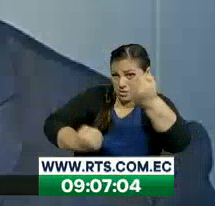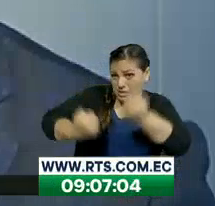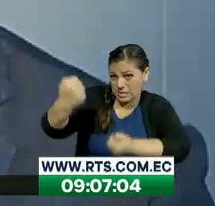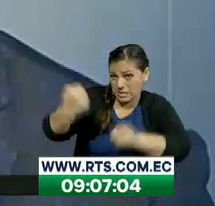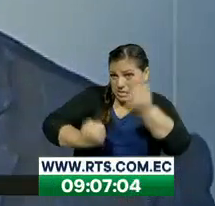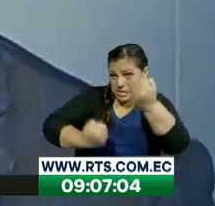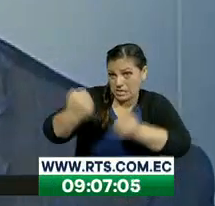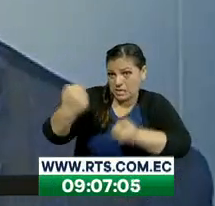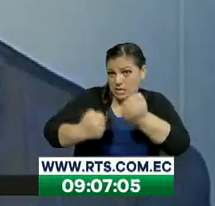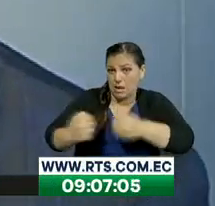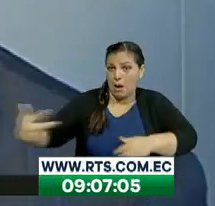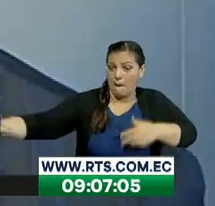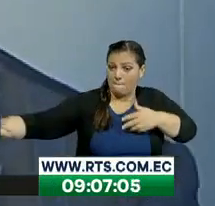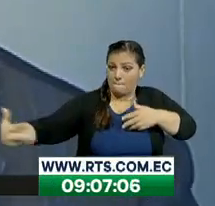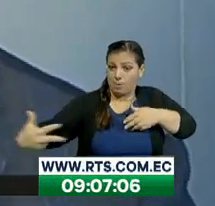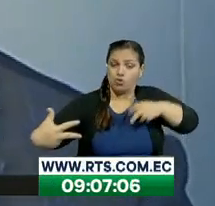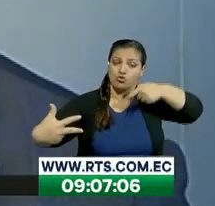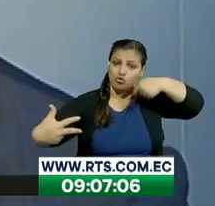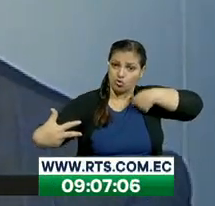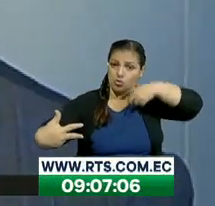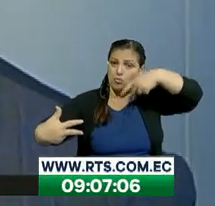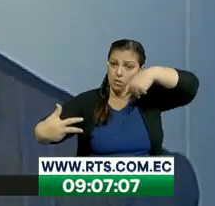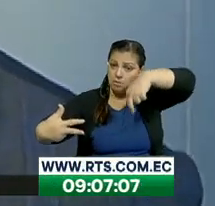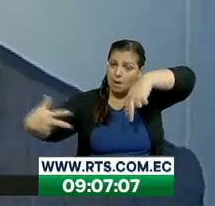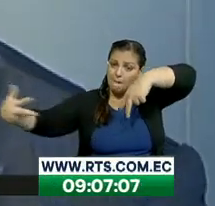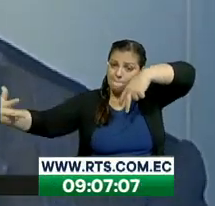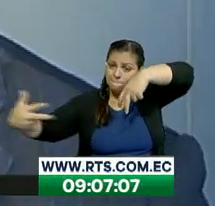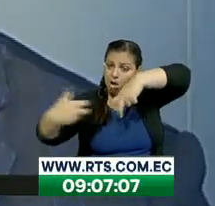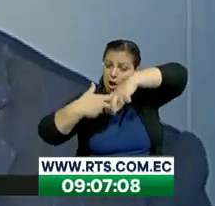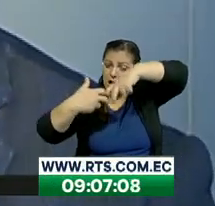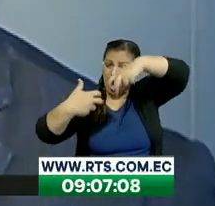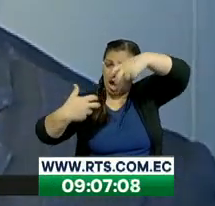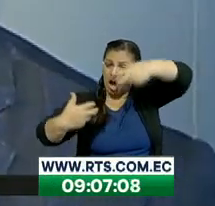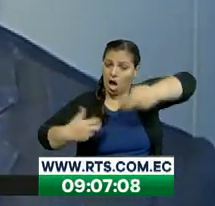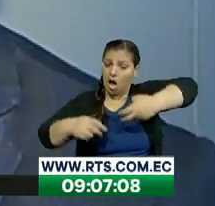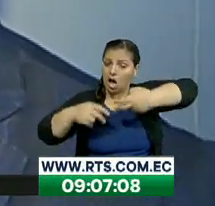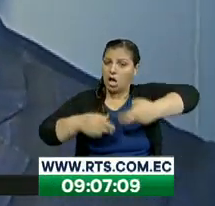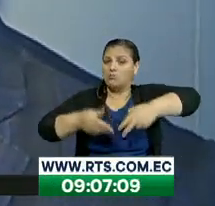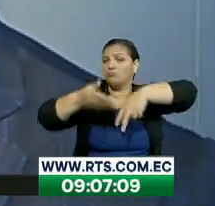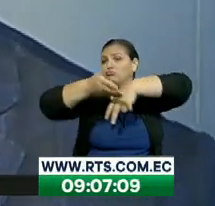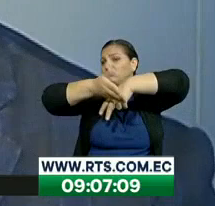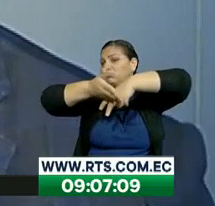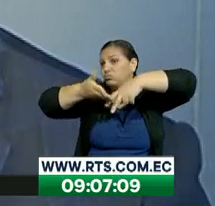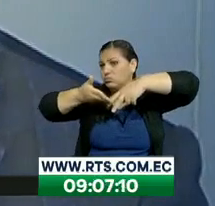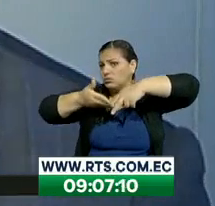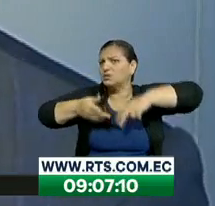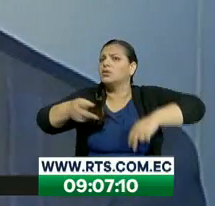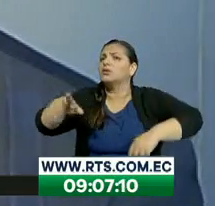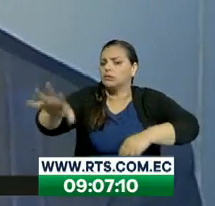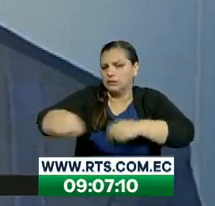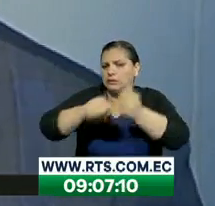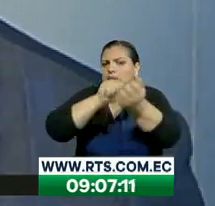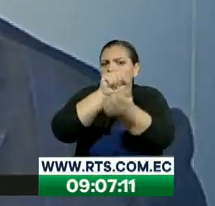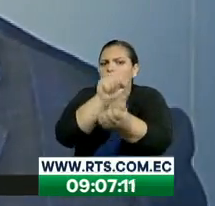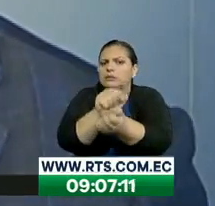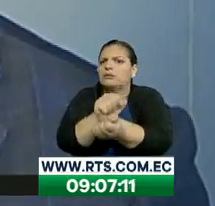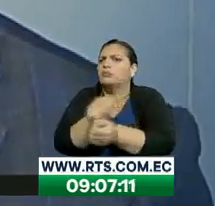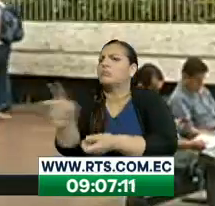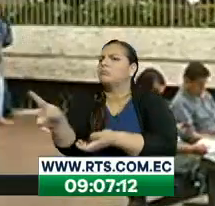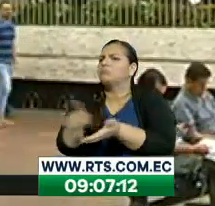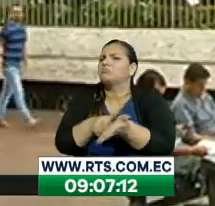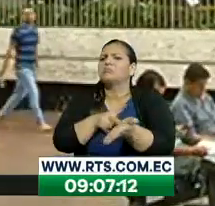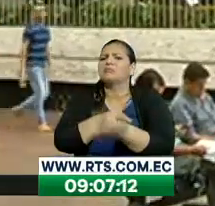batalla. Bueno, hoy día se había convocado la audiencia para la apelación que solicitaron sus abogados y la misma no se ha dado por